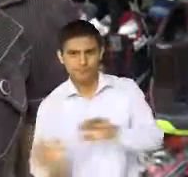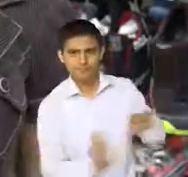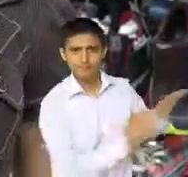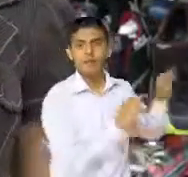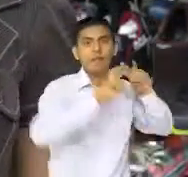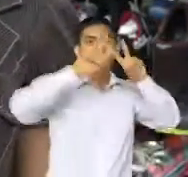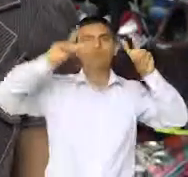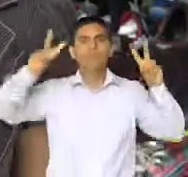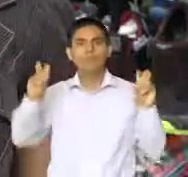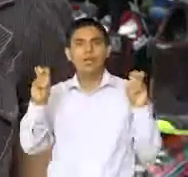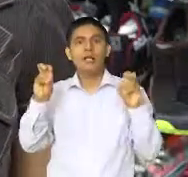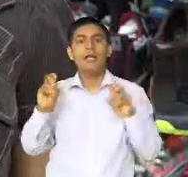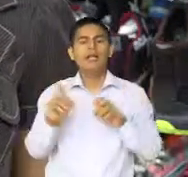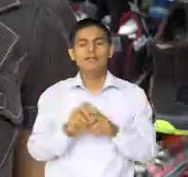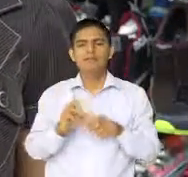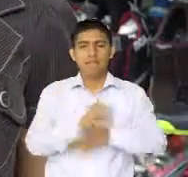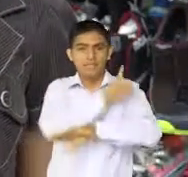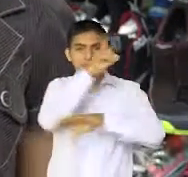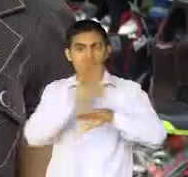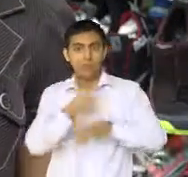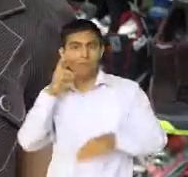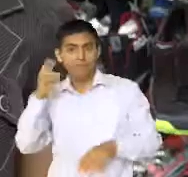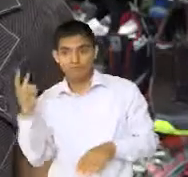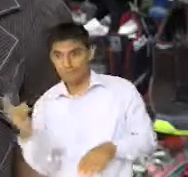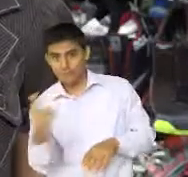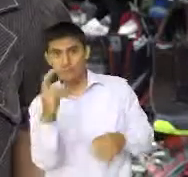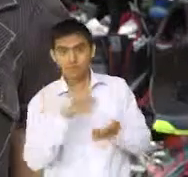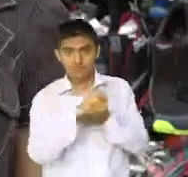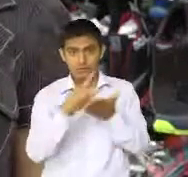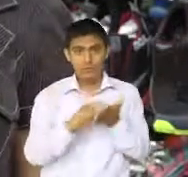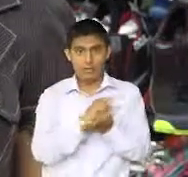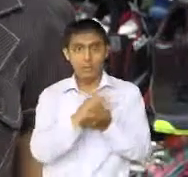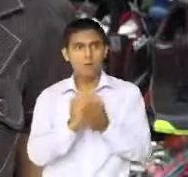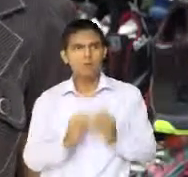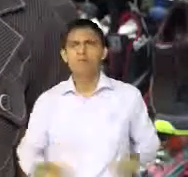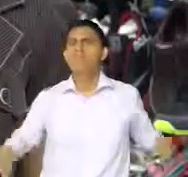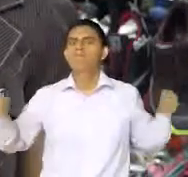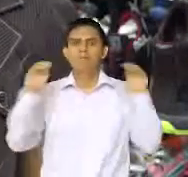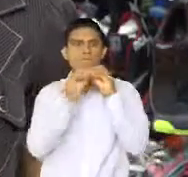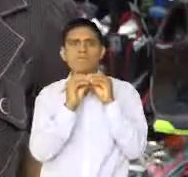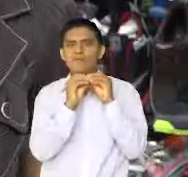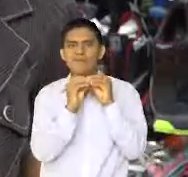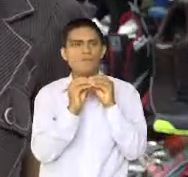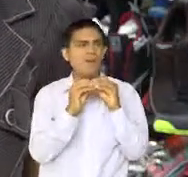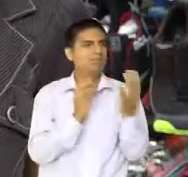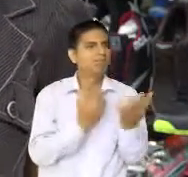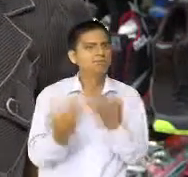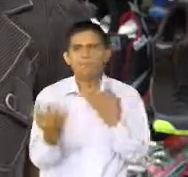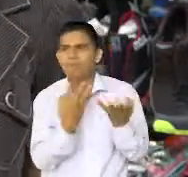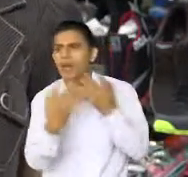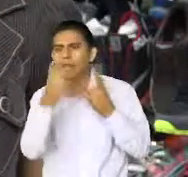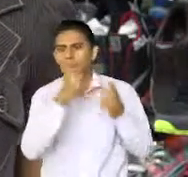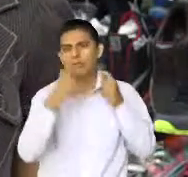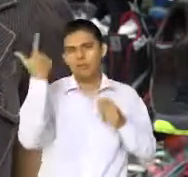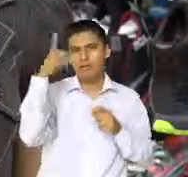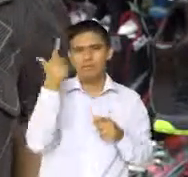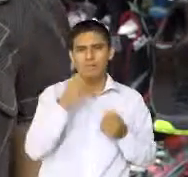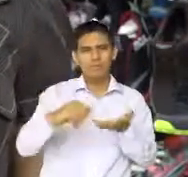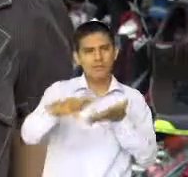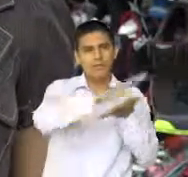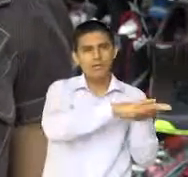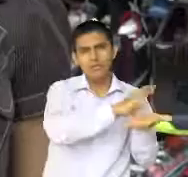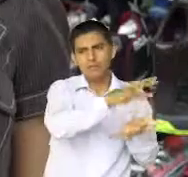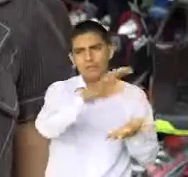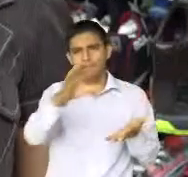Cambiando de tema, les informamos que la Dirección de Turismo del municipio de Lago Agrio intensifica las reuniones con los pobladores y líderes